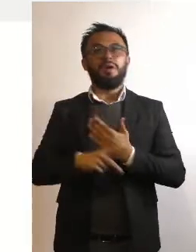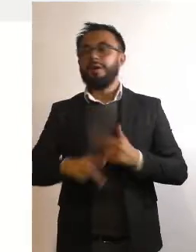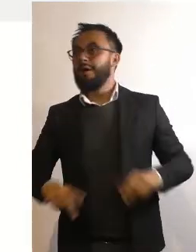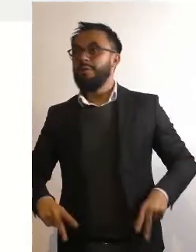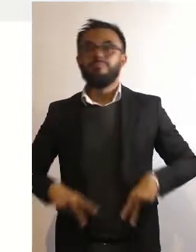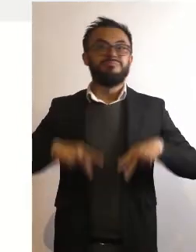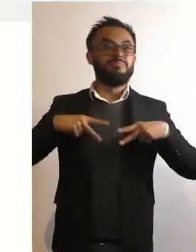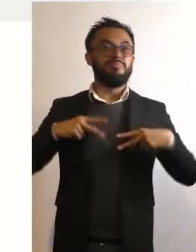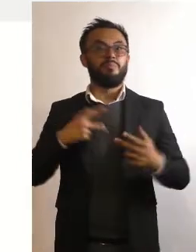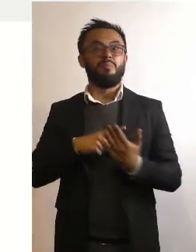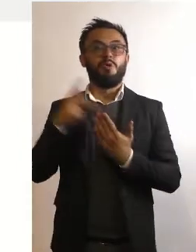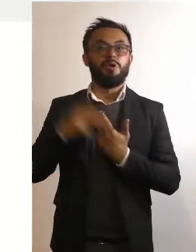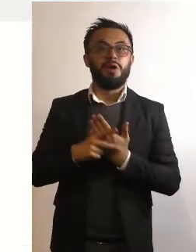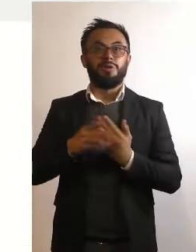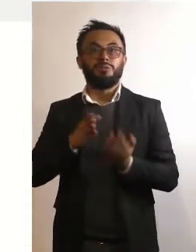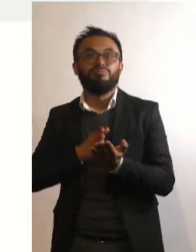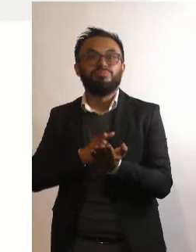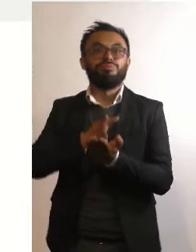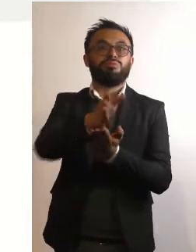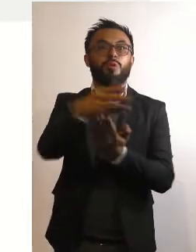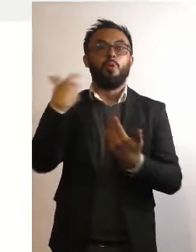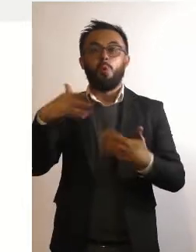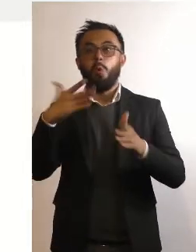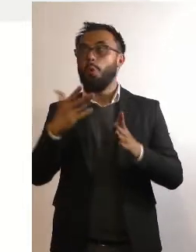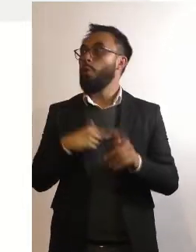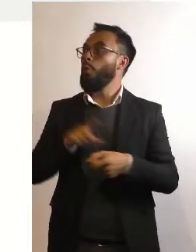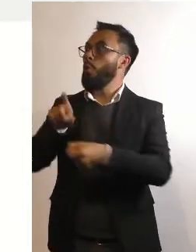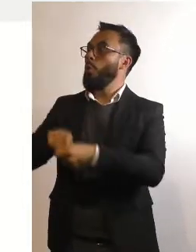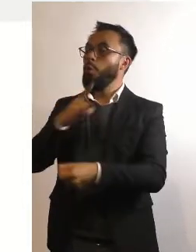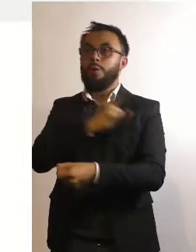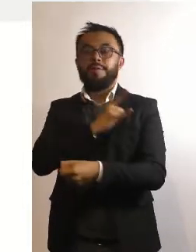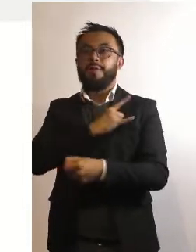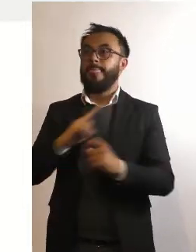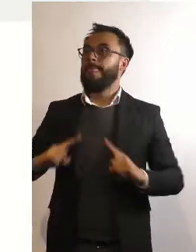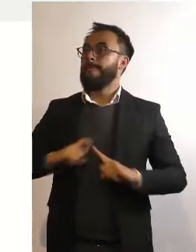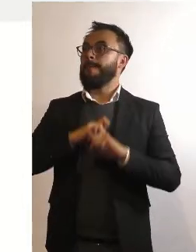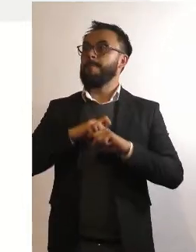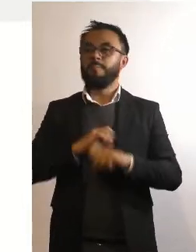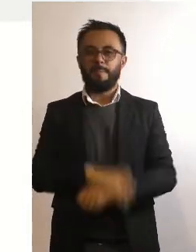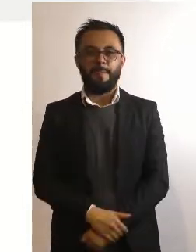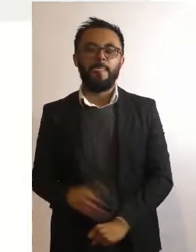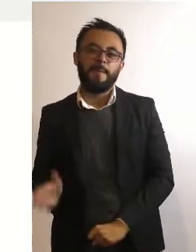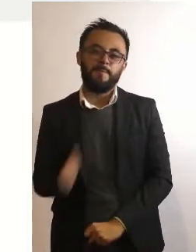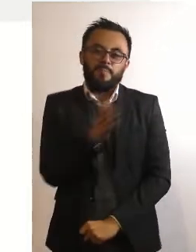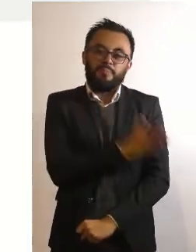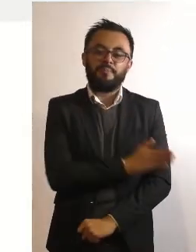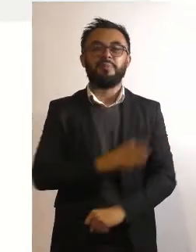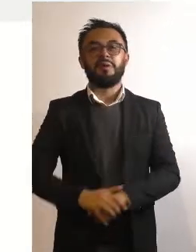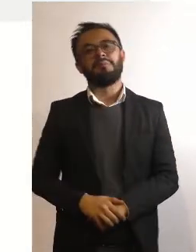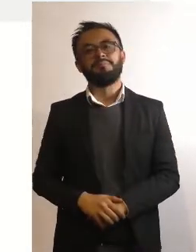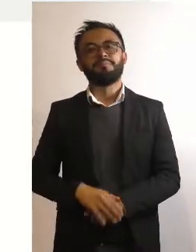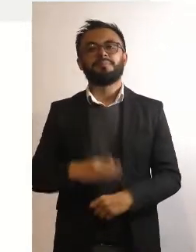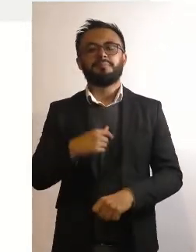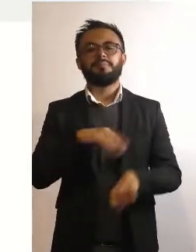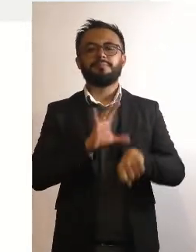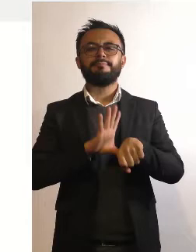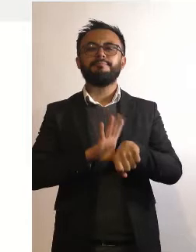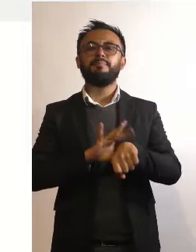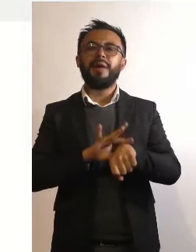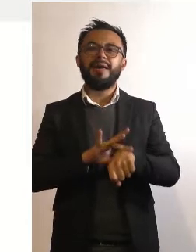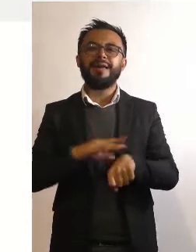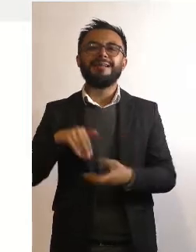institución de educación superior como la Universidad del Bosque. Los Cobos Medical Center, nuestro